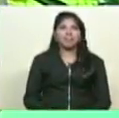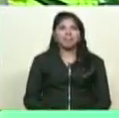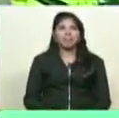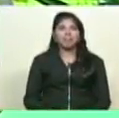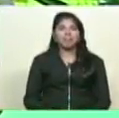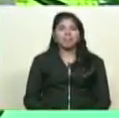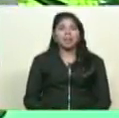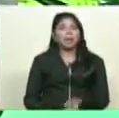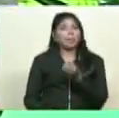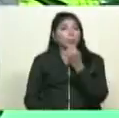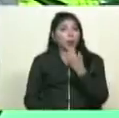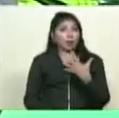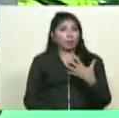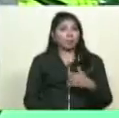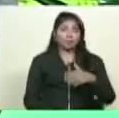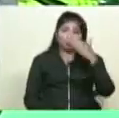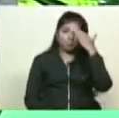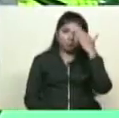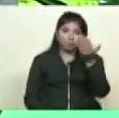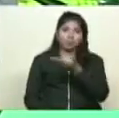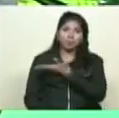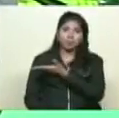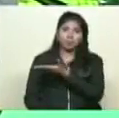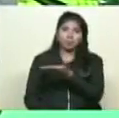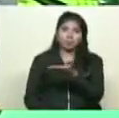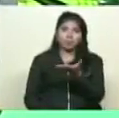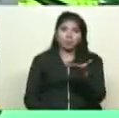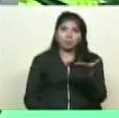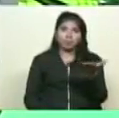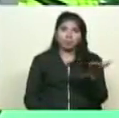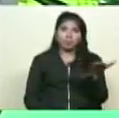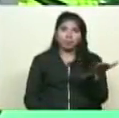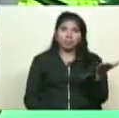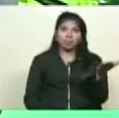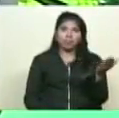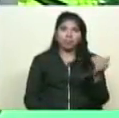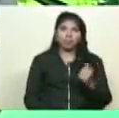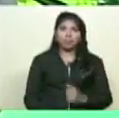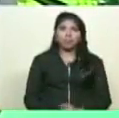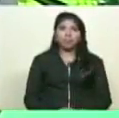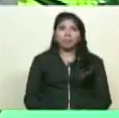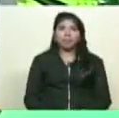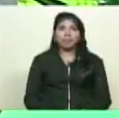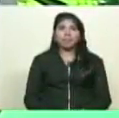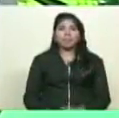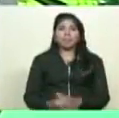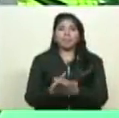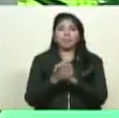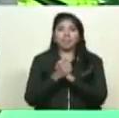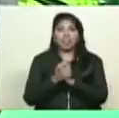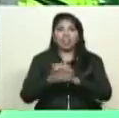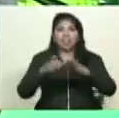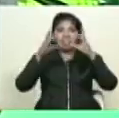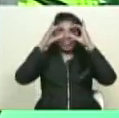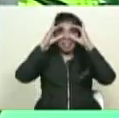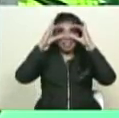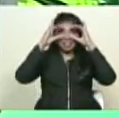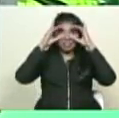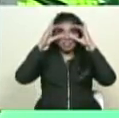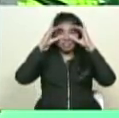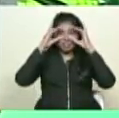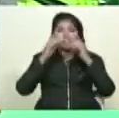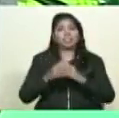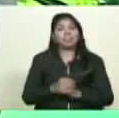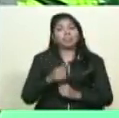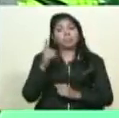Bueno, un saludo desde aquí a la compañera Delcy Rodríguez, presidenta de la